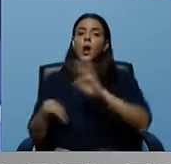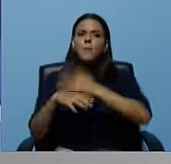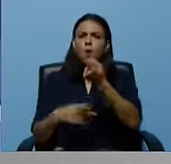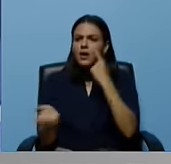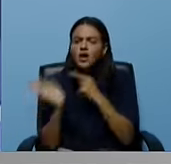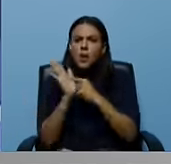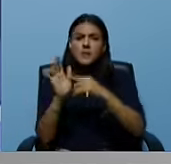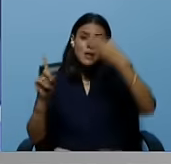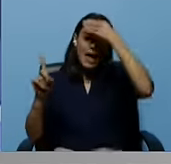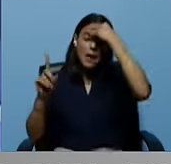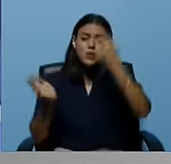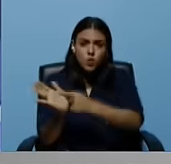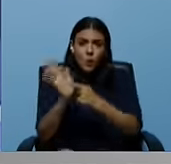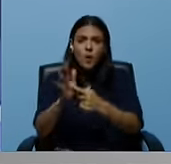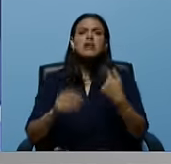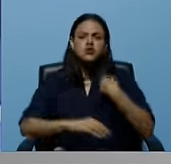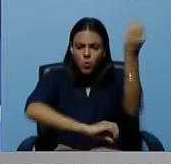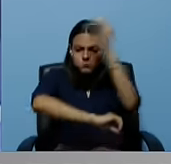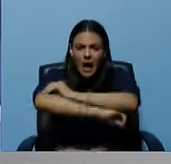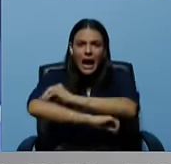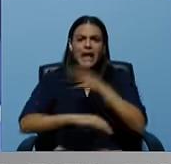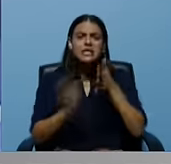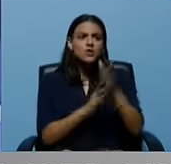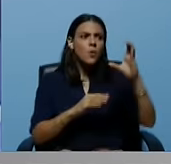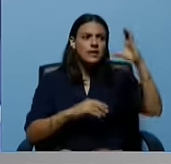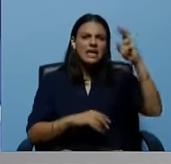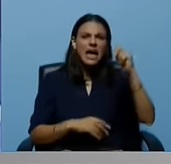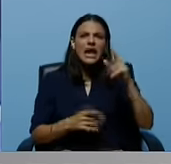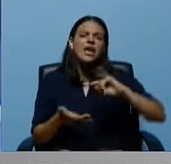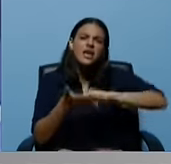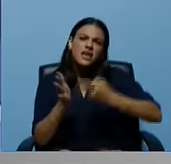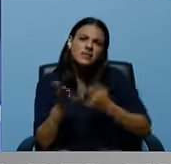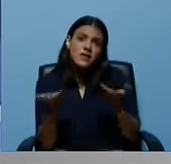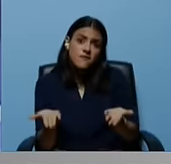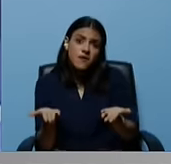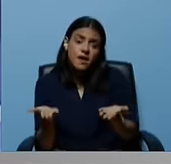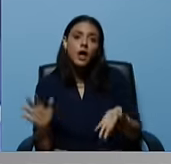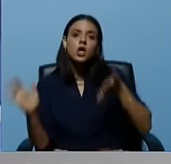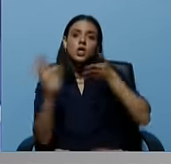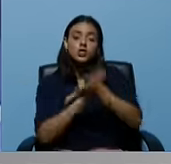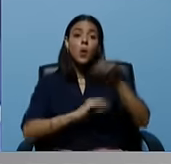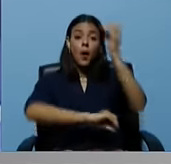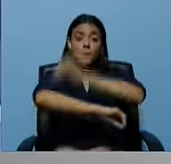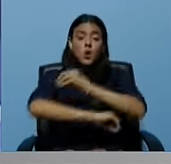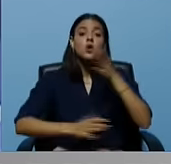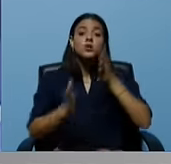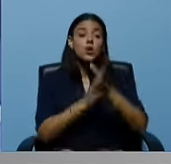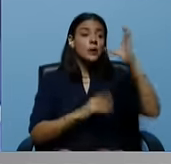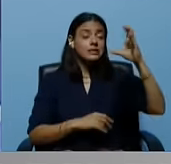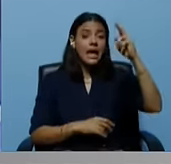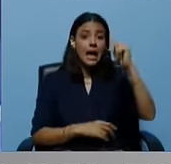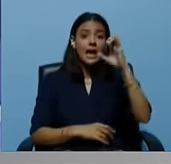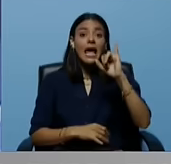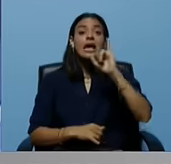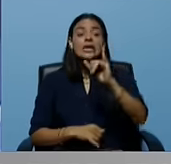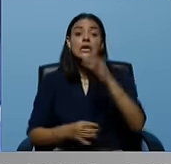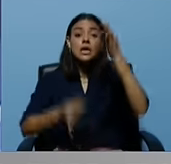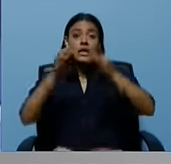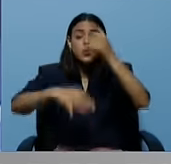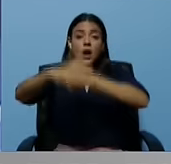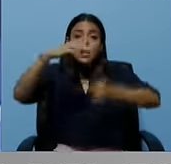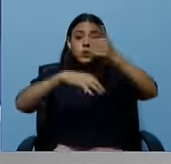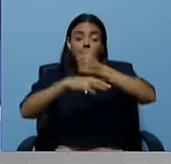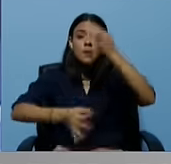cuando señala el señor González Urrutia que acata la sentencia, ¿a qué sentencia se refiere? a la sentencia de la Sala Electoral del Tribunal Supremo de Justicia,